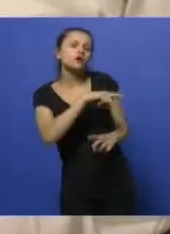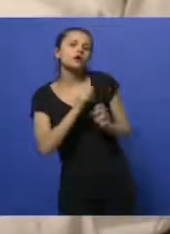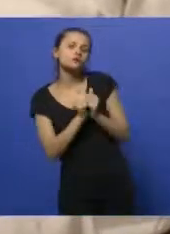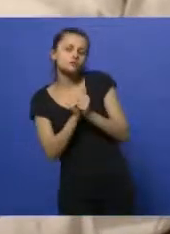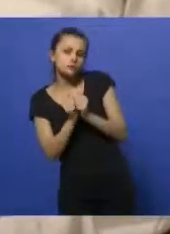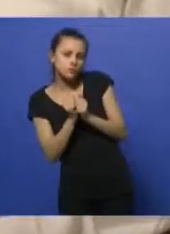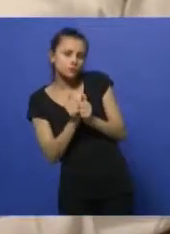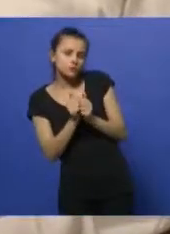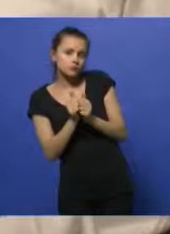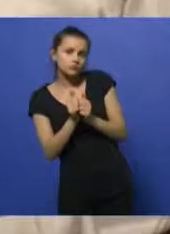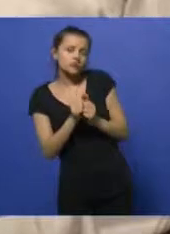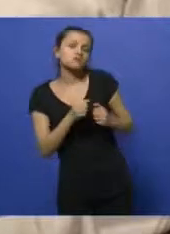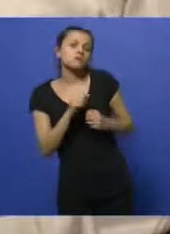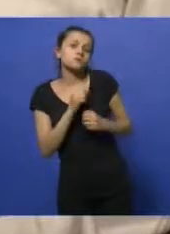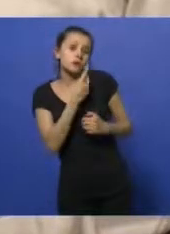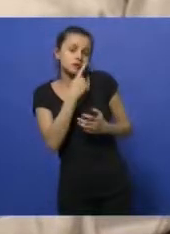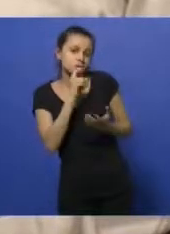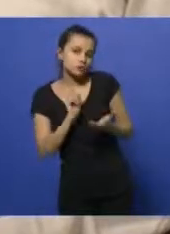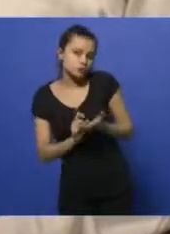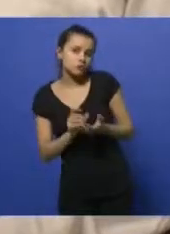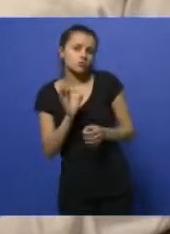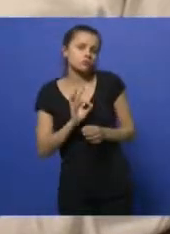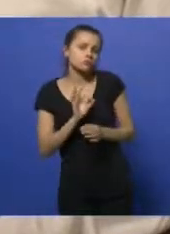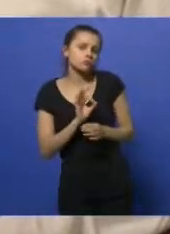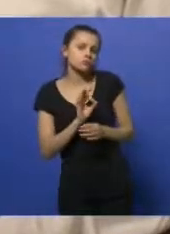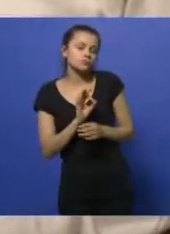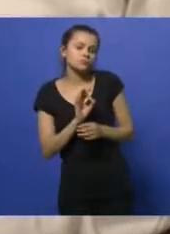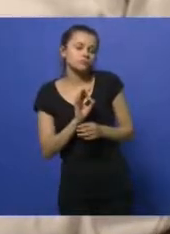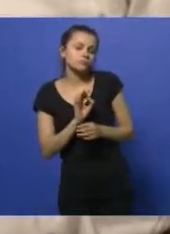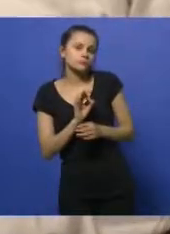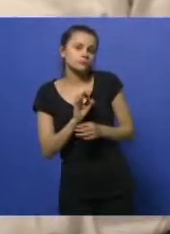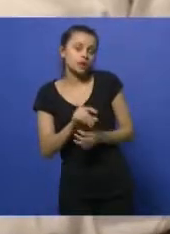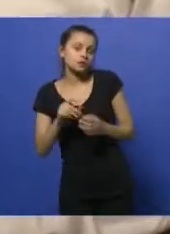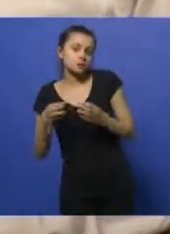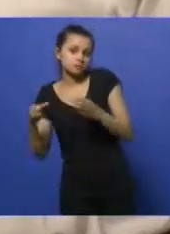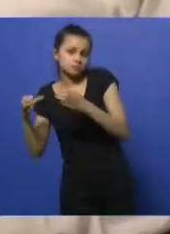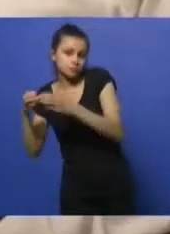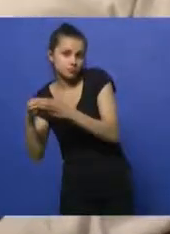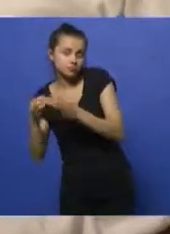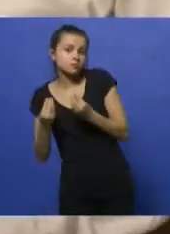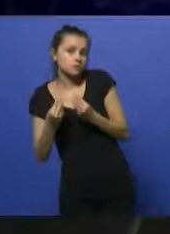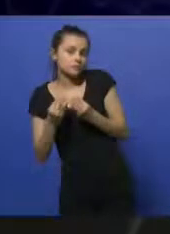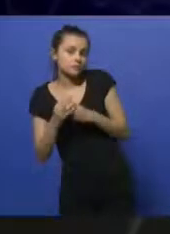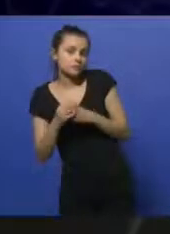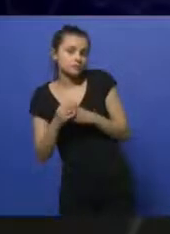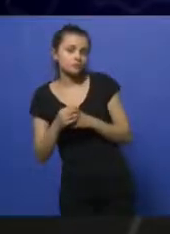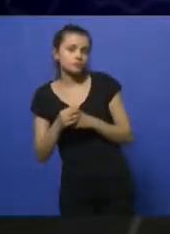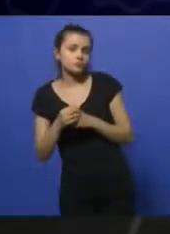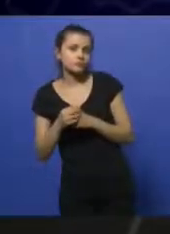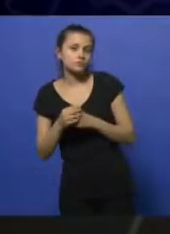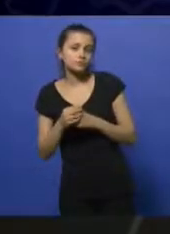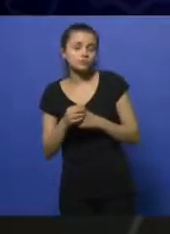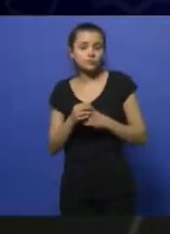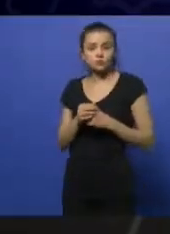Fabricaciones de esas respuestas o de eso que se ha obtenido en esta charla, en esta reunión? Bueno, nosotros hace